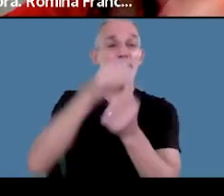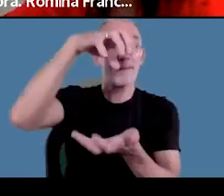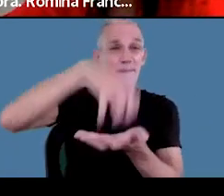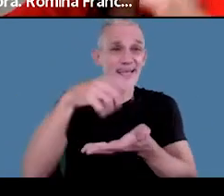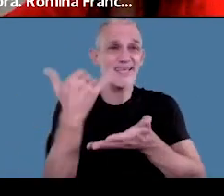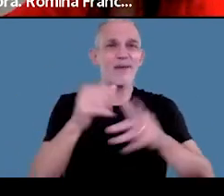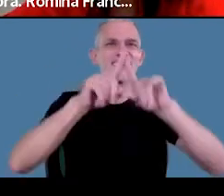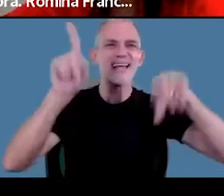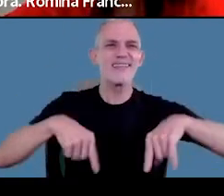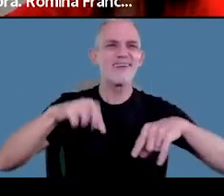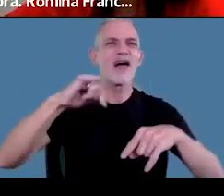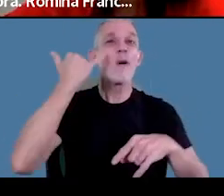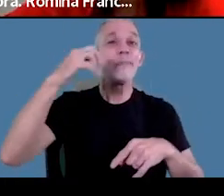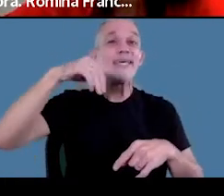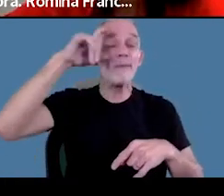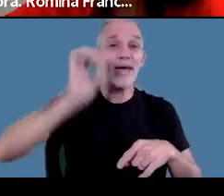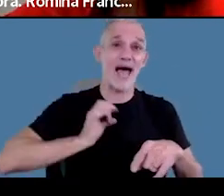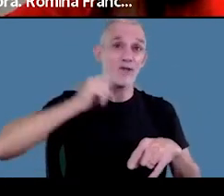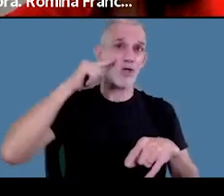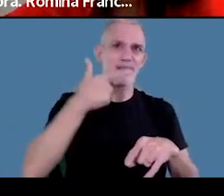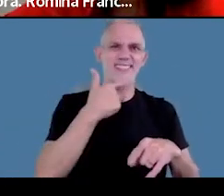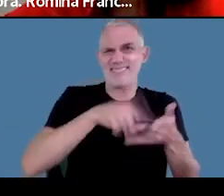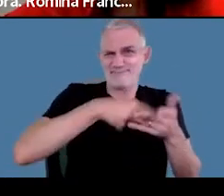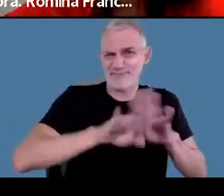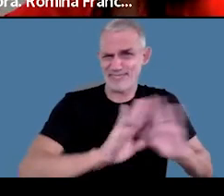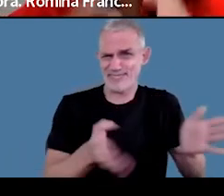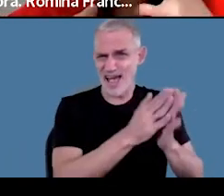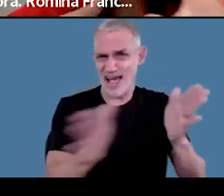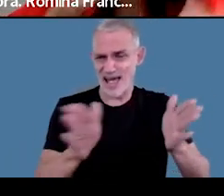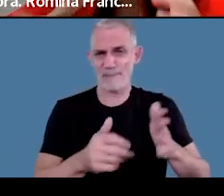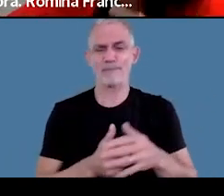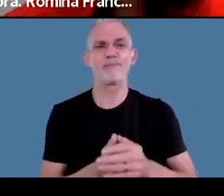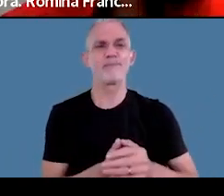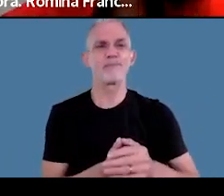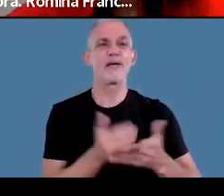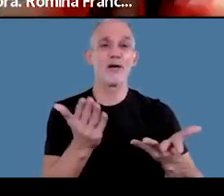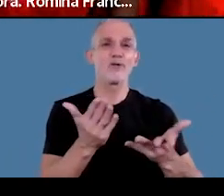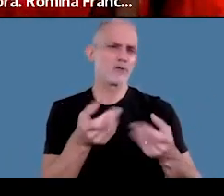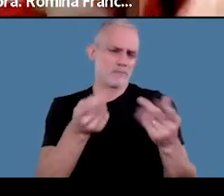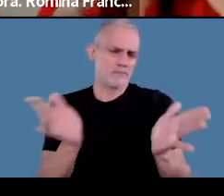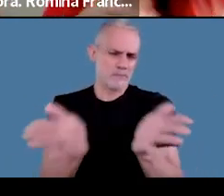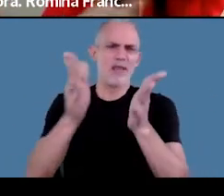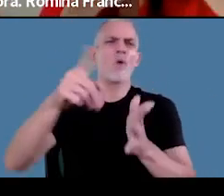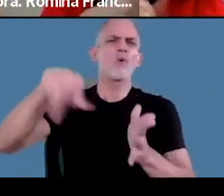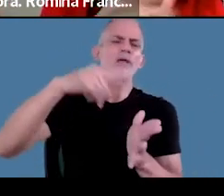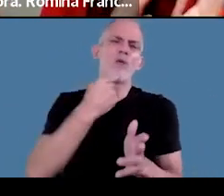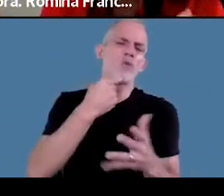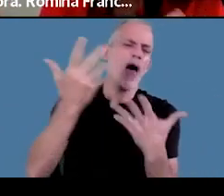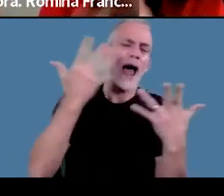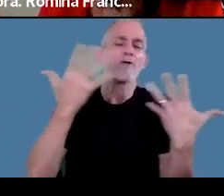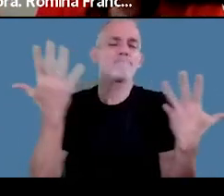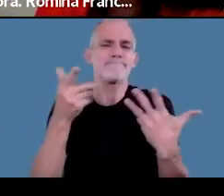certificado PYME ya desde el 17 estaba derogado. se los dejo por si tienen algún caso